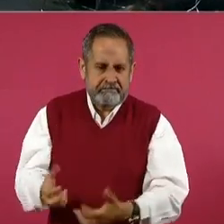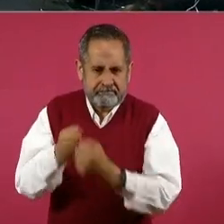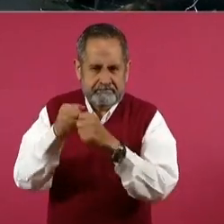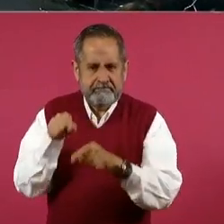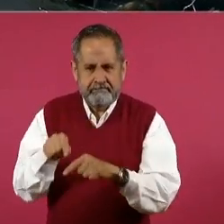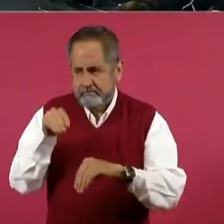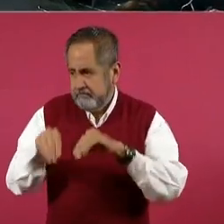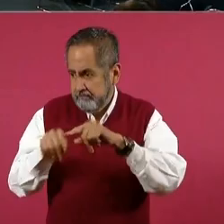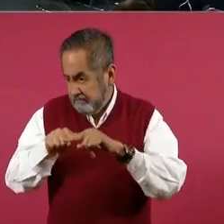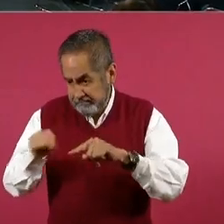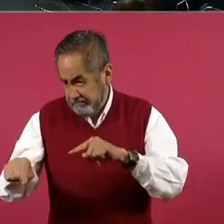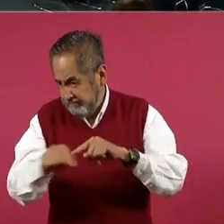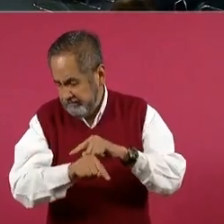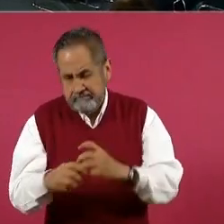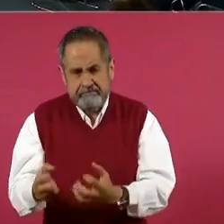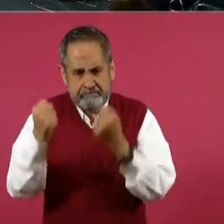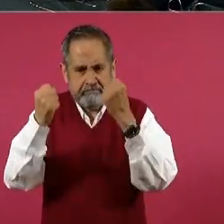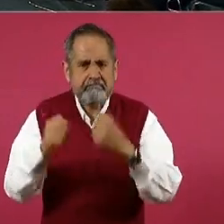esas instalaciones